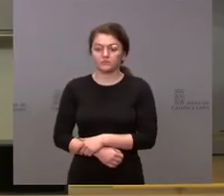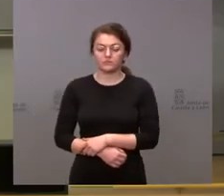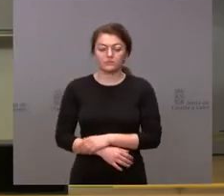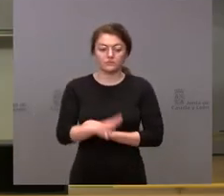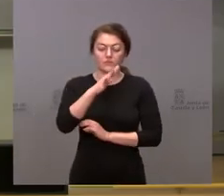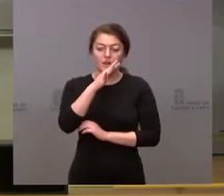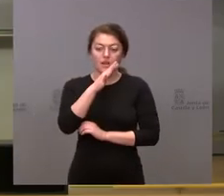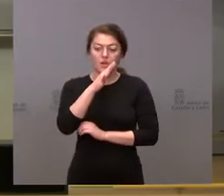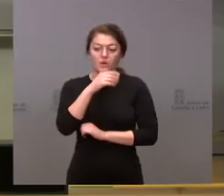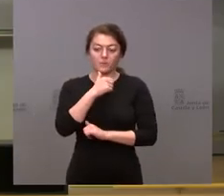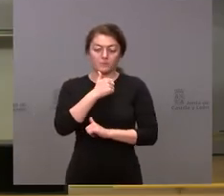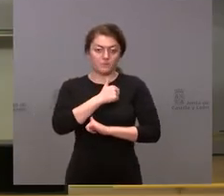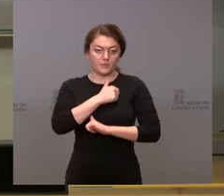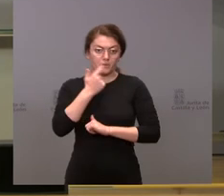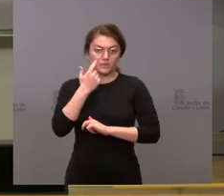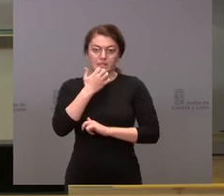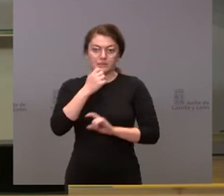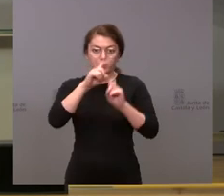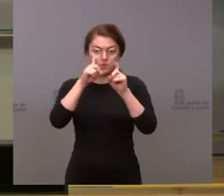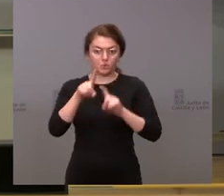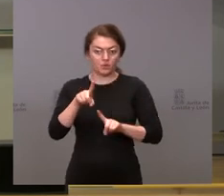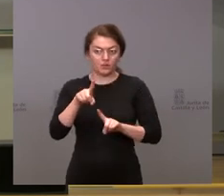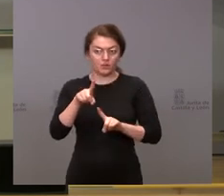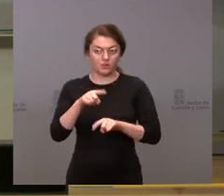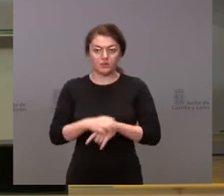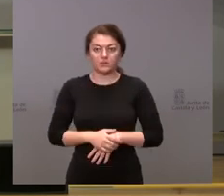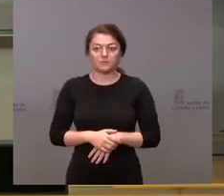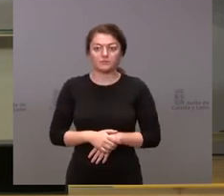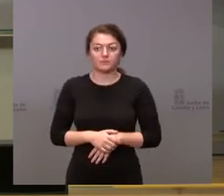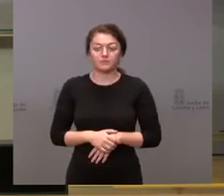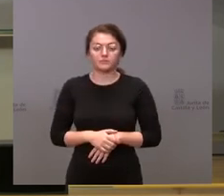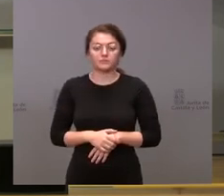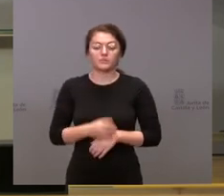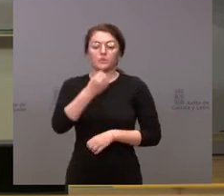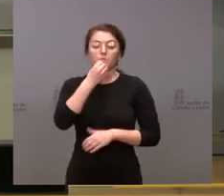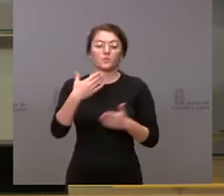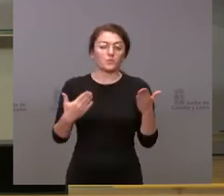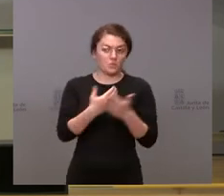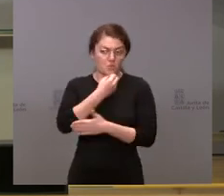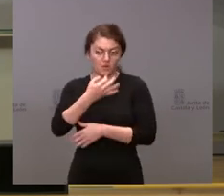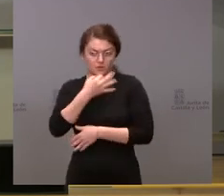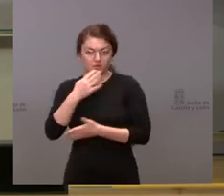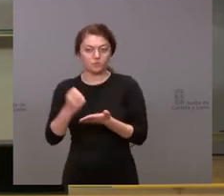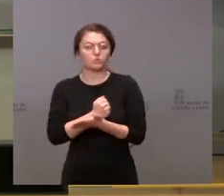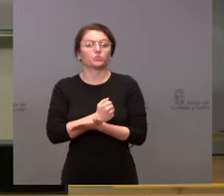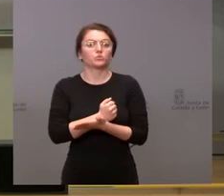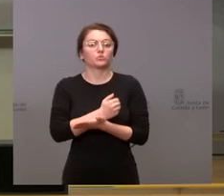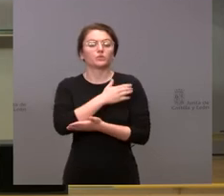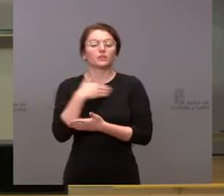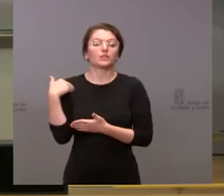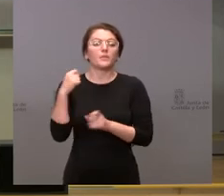si desean formular alguna pregunta si buenos buenos días buenas calidades a todos quería